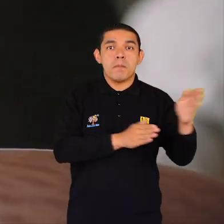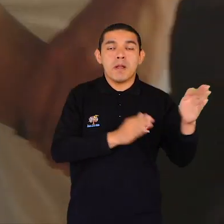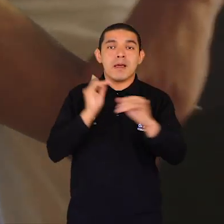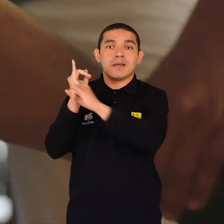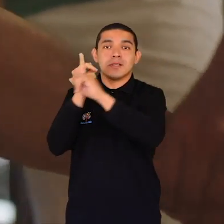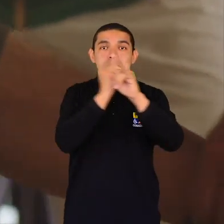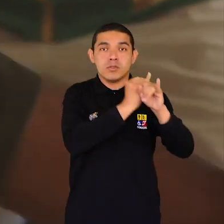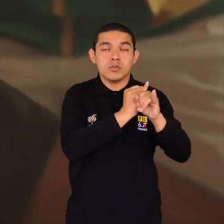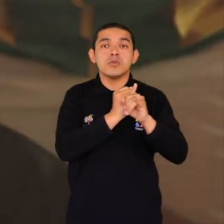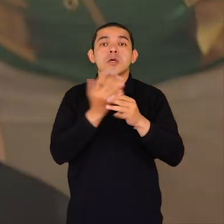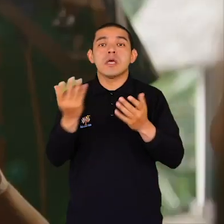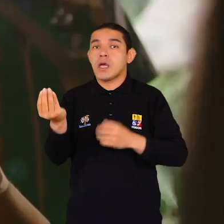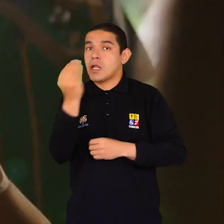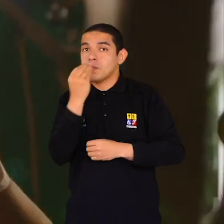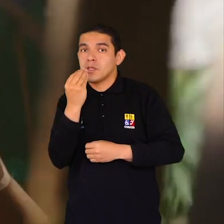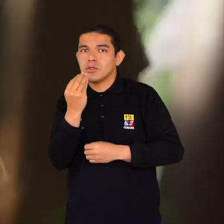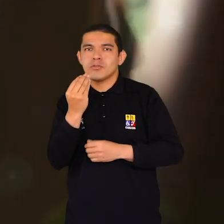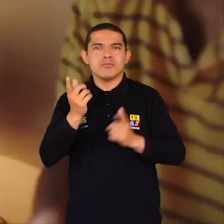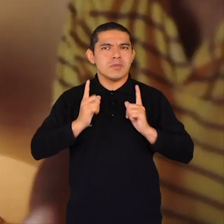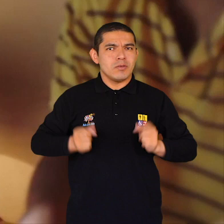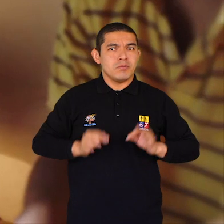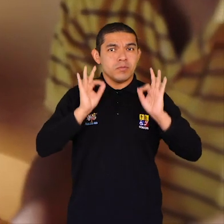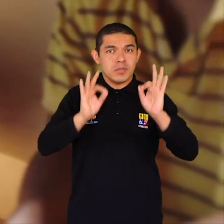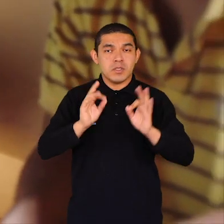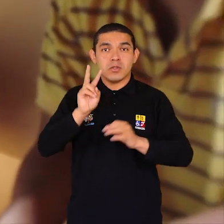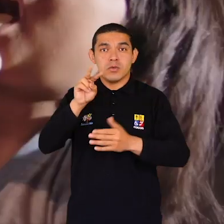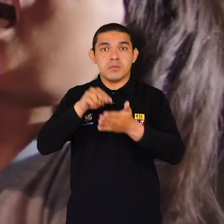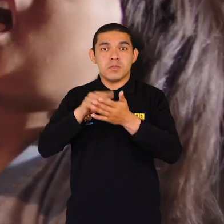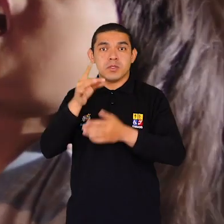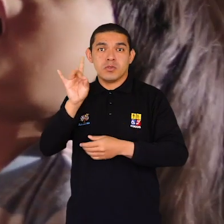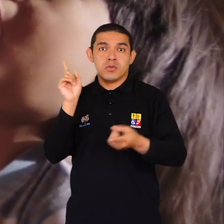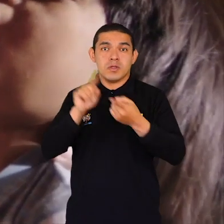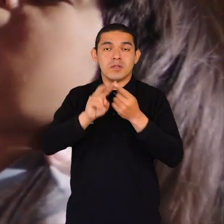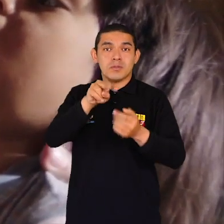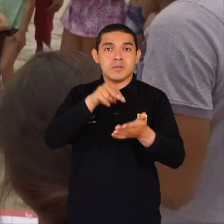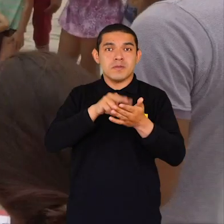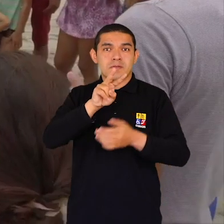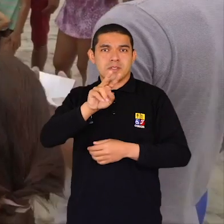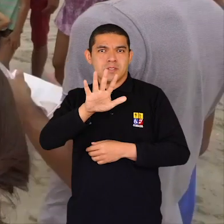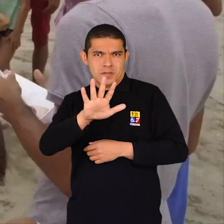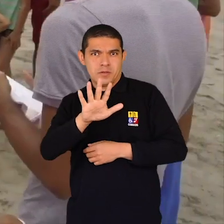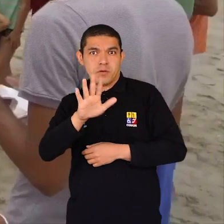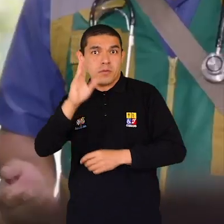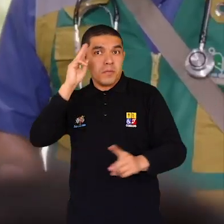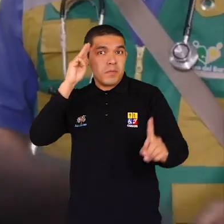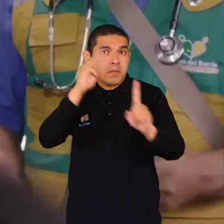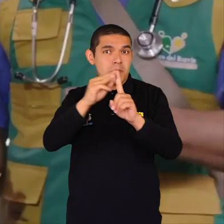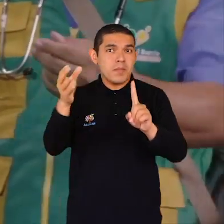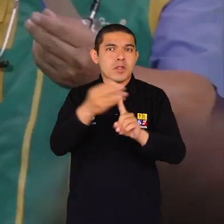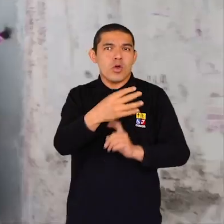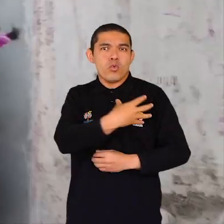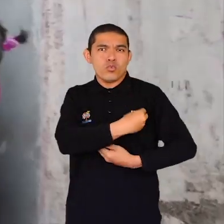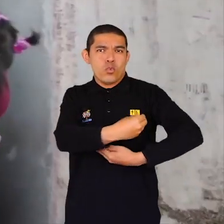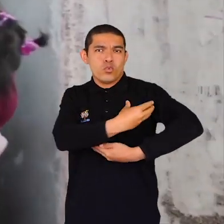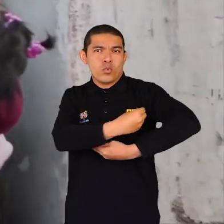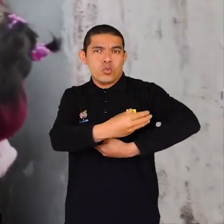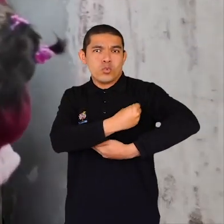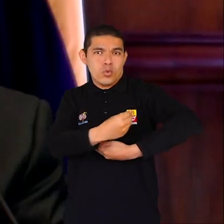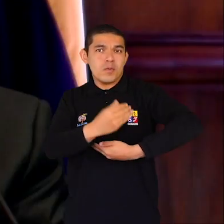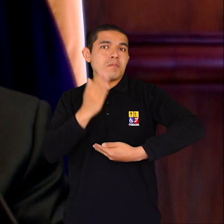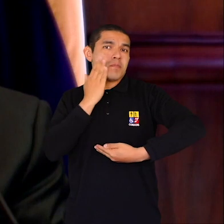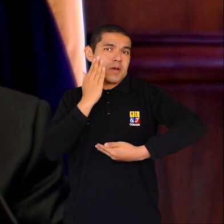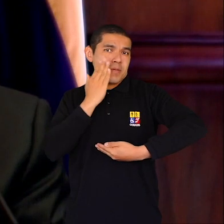Plan Intersectorial de Alimentación y Nutrición Ecuador 2018 y 2025 y cumpliremos la meta de